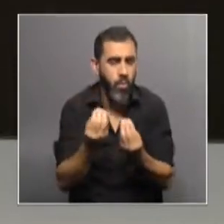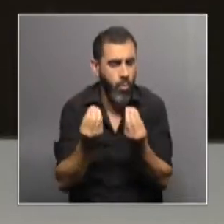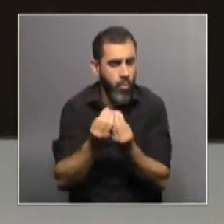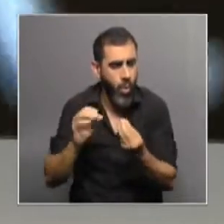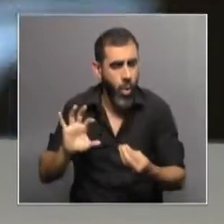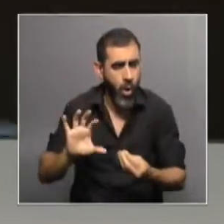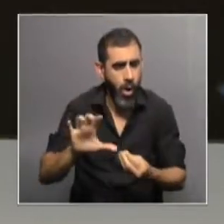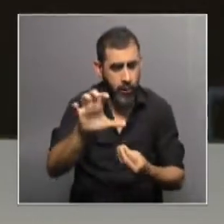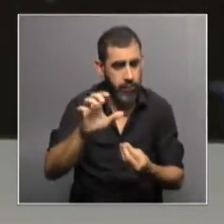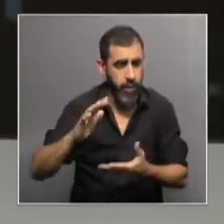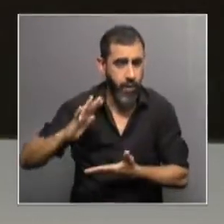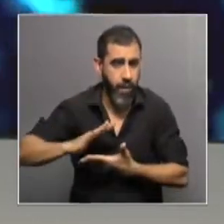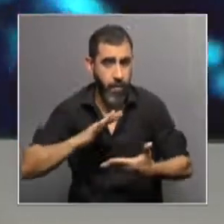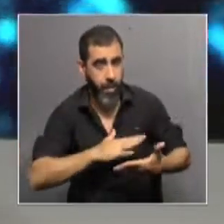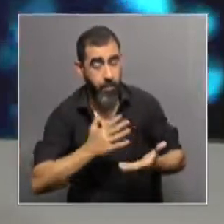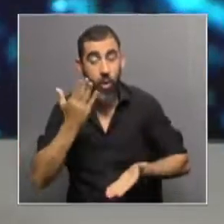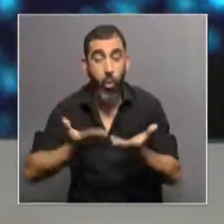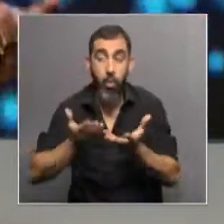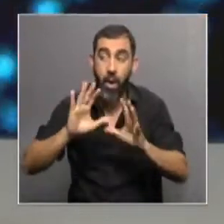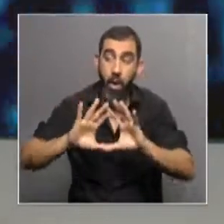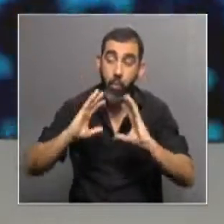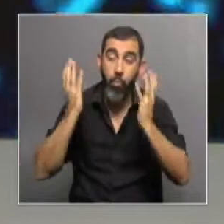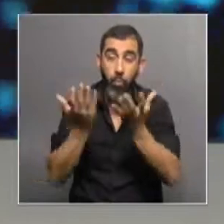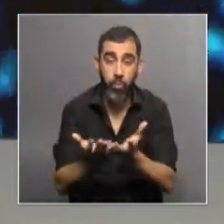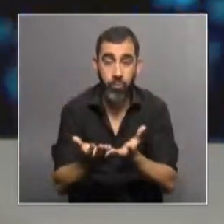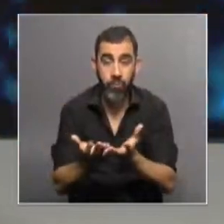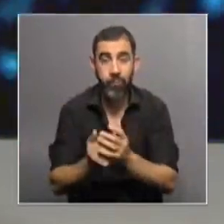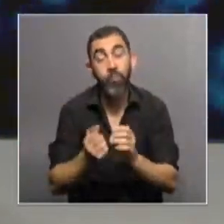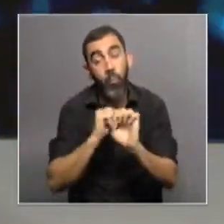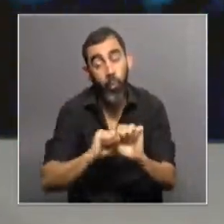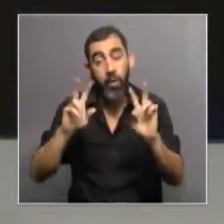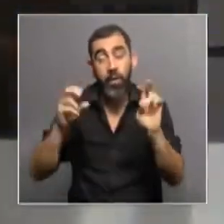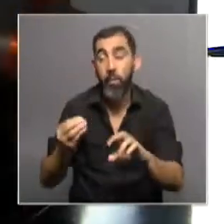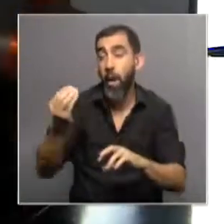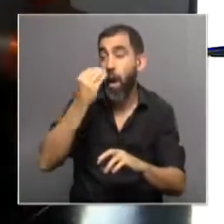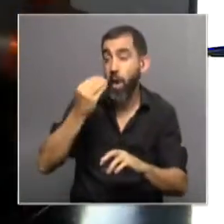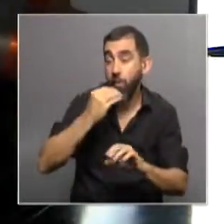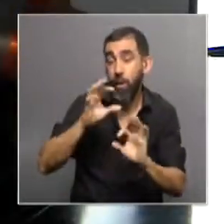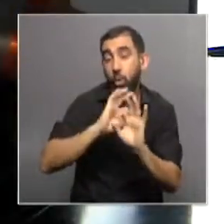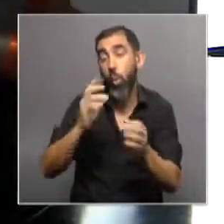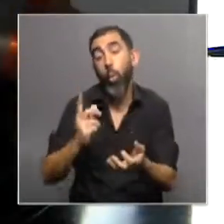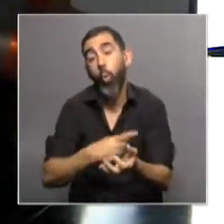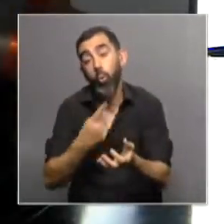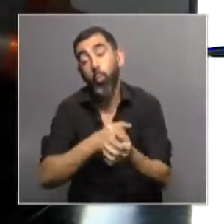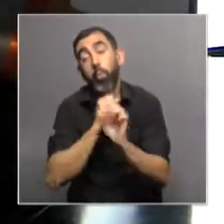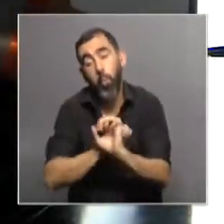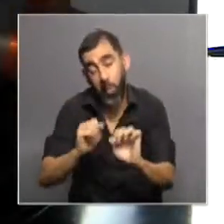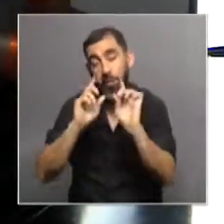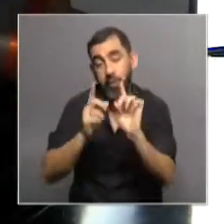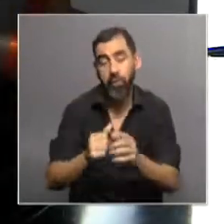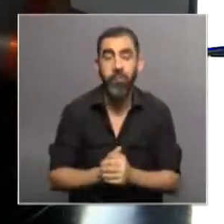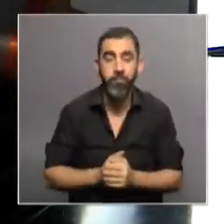mama comparado con el mundo. Y quizás ahí, además de otras cuestiones como la alimentación y hábitos, pueden responderse.